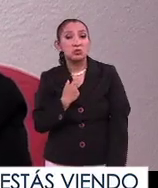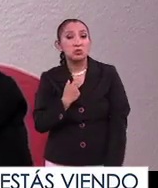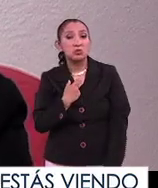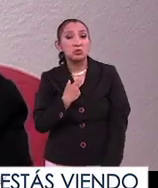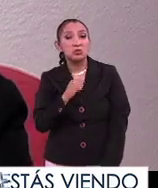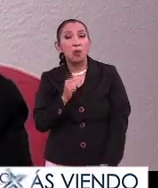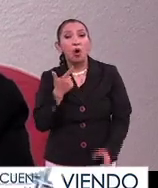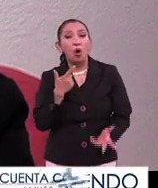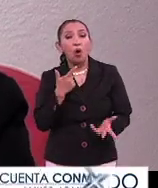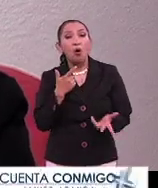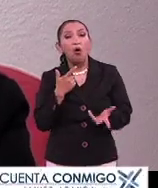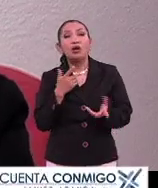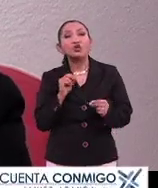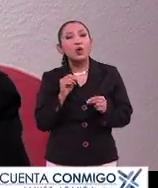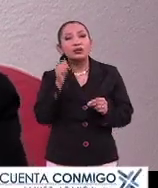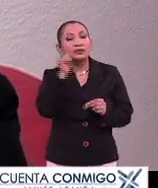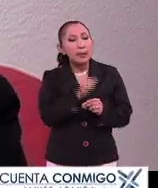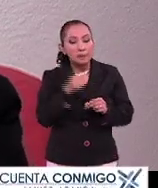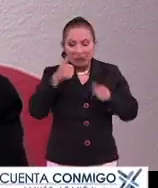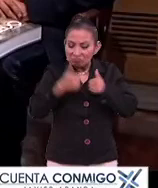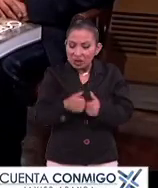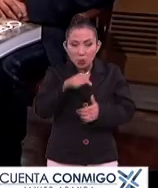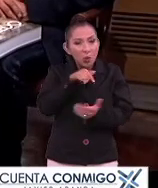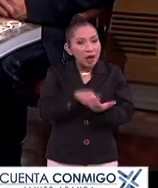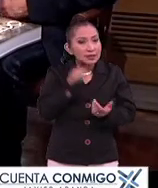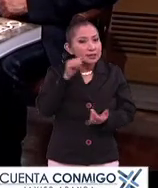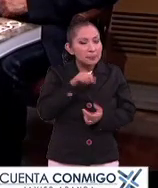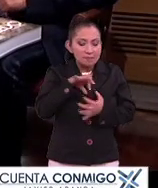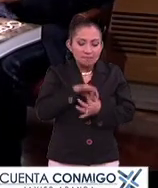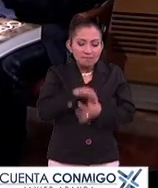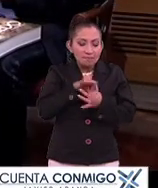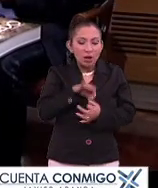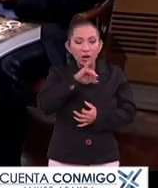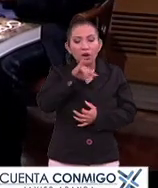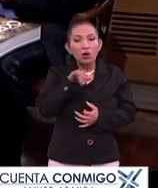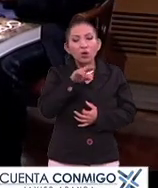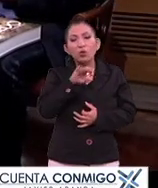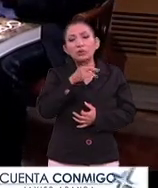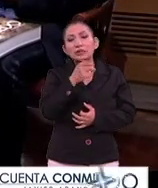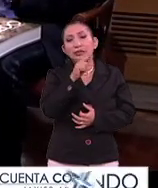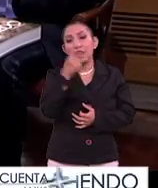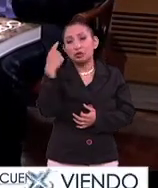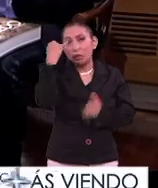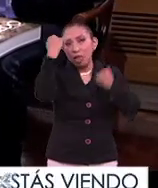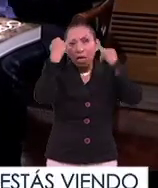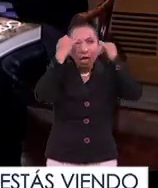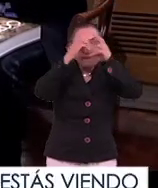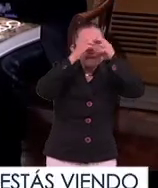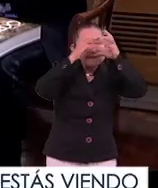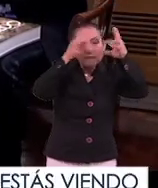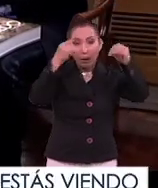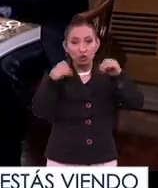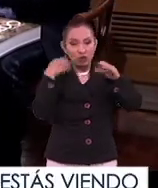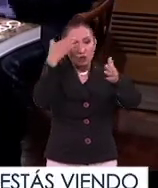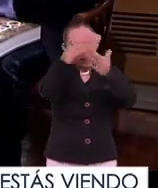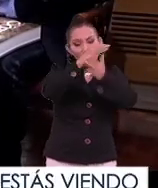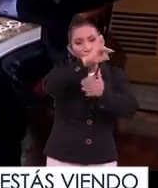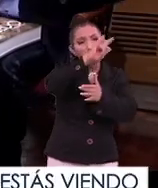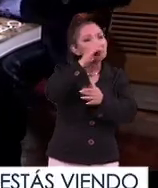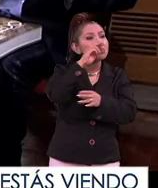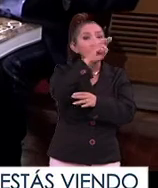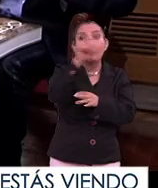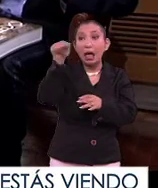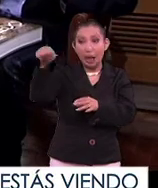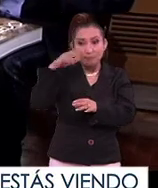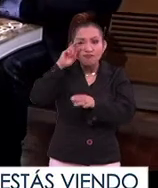Creo que no hay un retorno, sino que siempre está en ese lugar. A ese Juchitán construido por él, porque Justamente. muchos vamos a Juchitán y no vemos